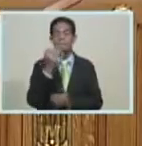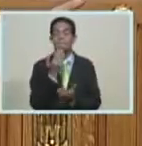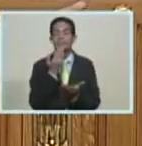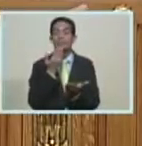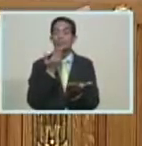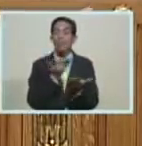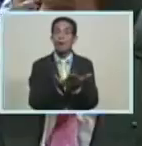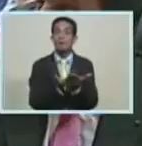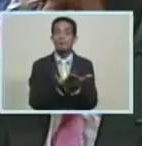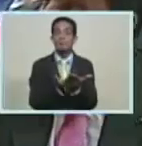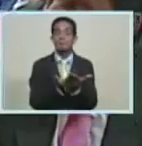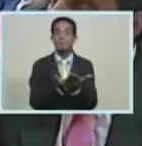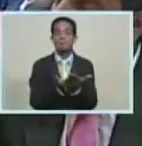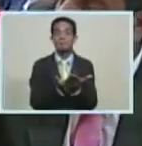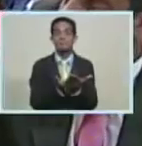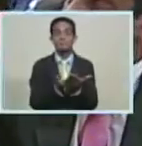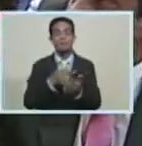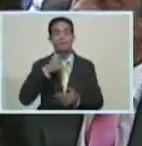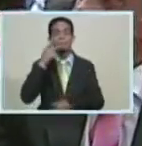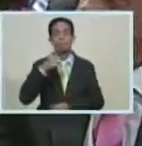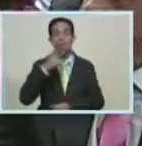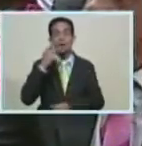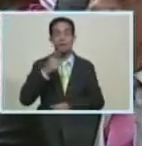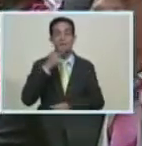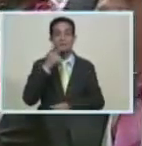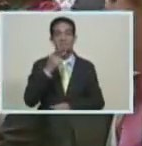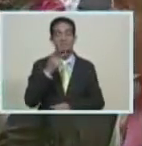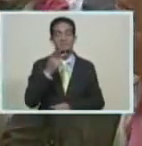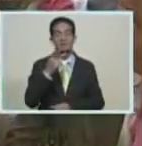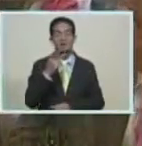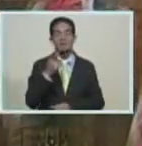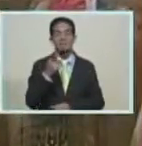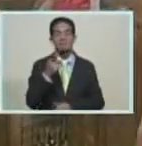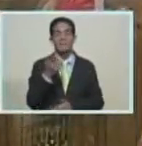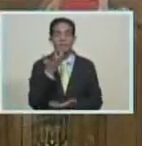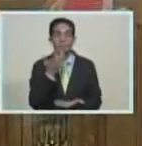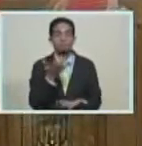propuestas. Una política de esta no está exento de errores.